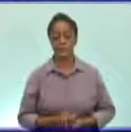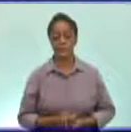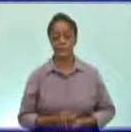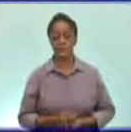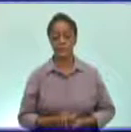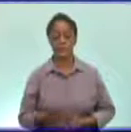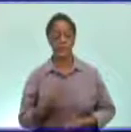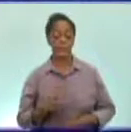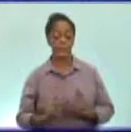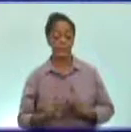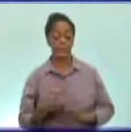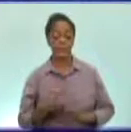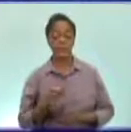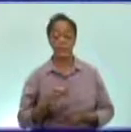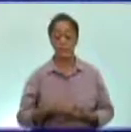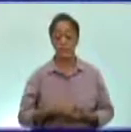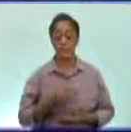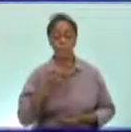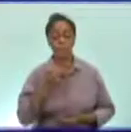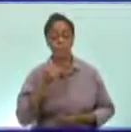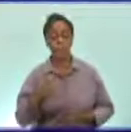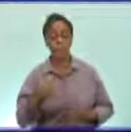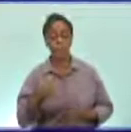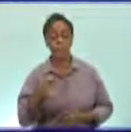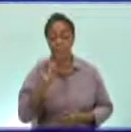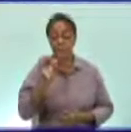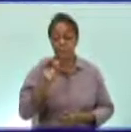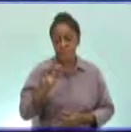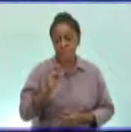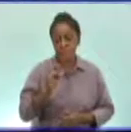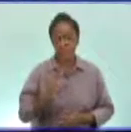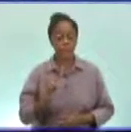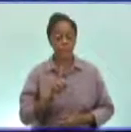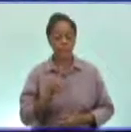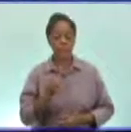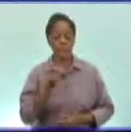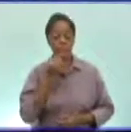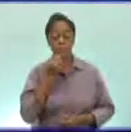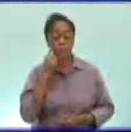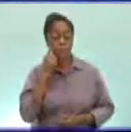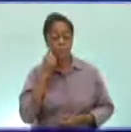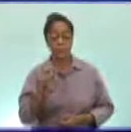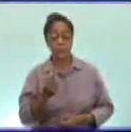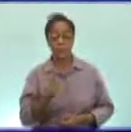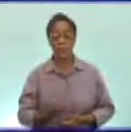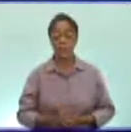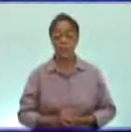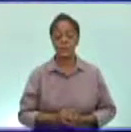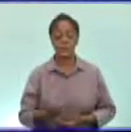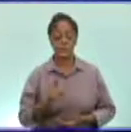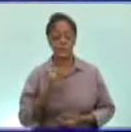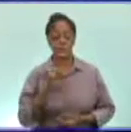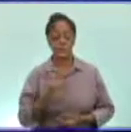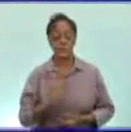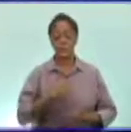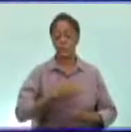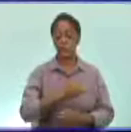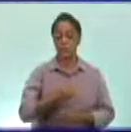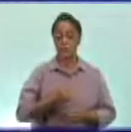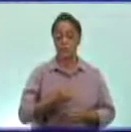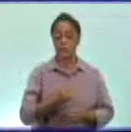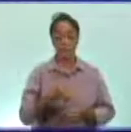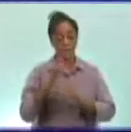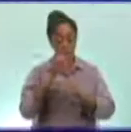Hay algunos que son bien pequeñitos que no se pueden ver a simple vista, sino que tenemos que utilizar